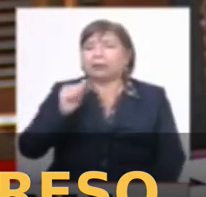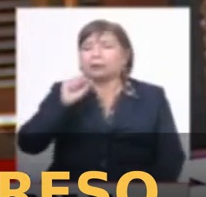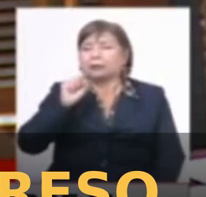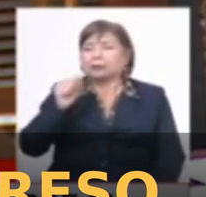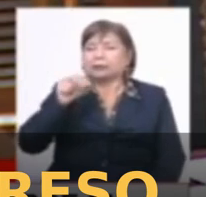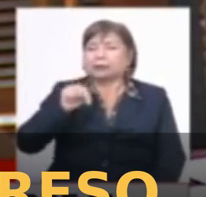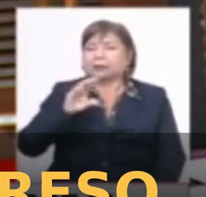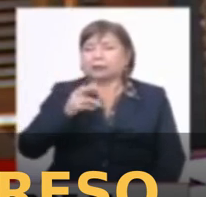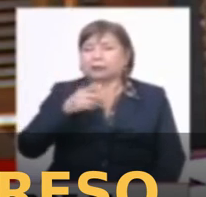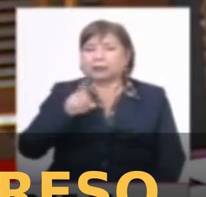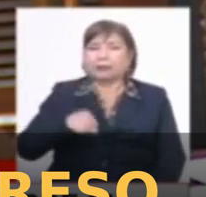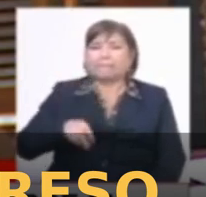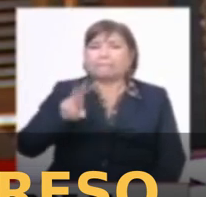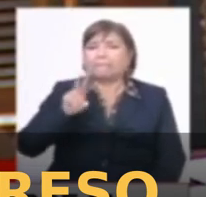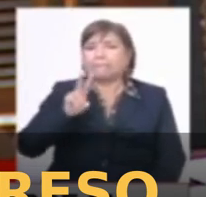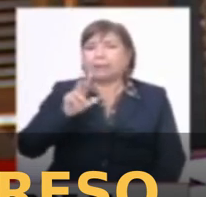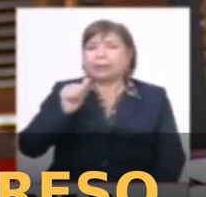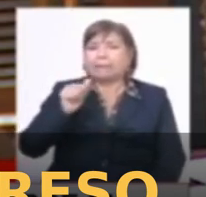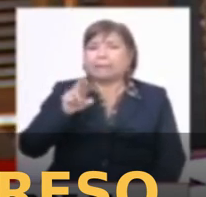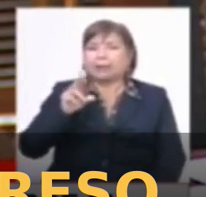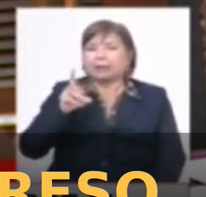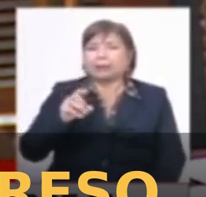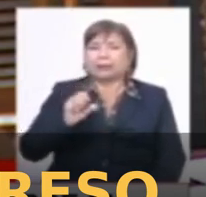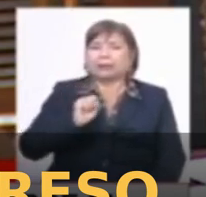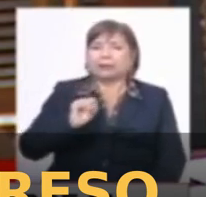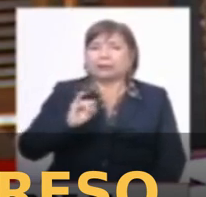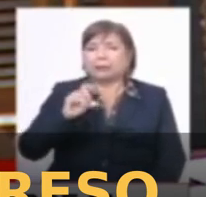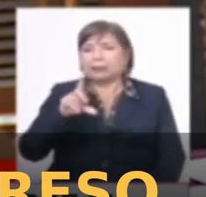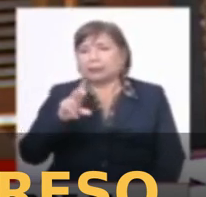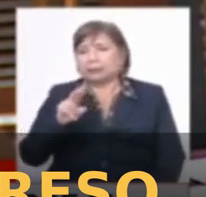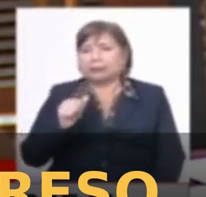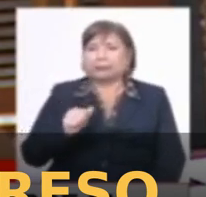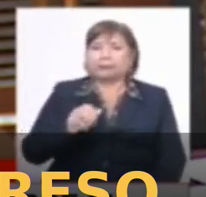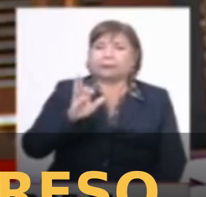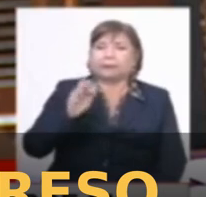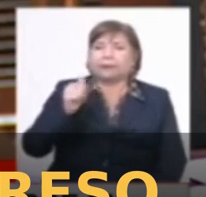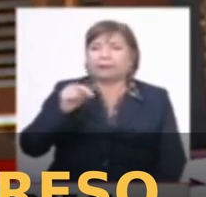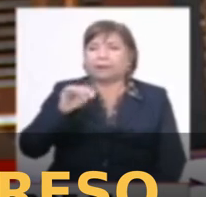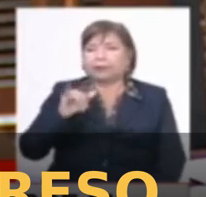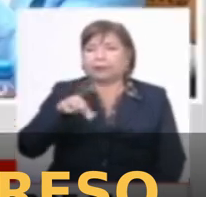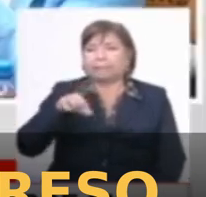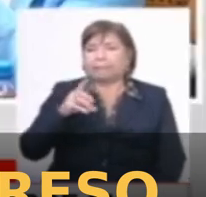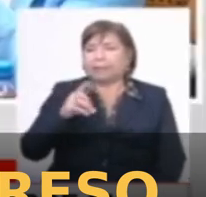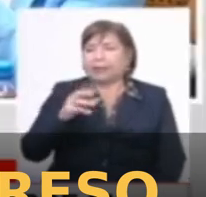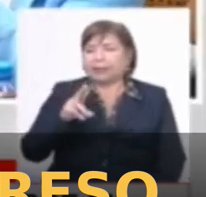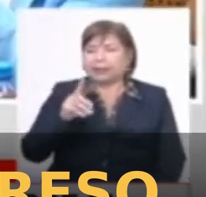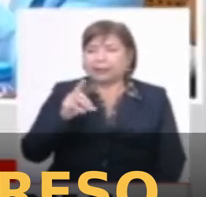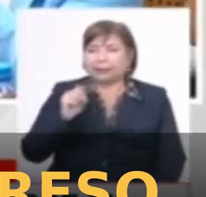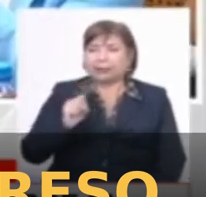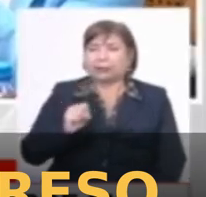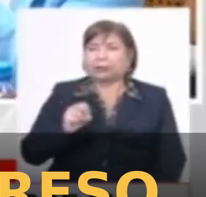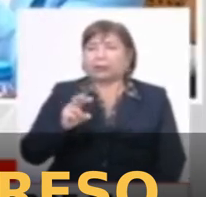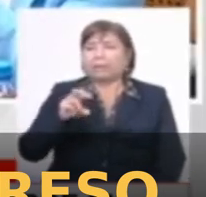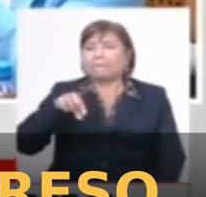Alejandro Sánchez Sánchez, Samir Villaverde, Silvia Barrera, Fanny Oblitas Paredes, Roosevelt